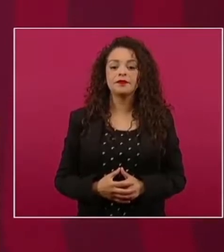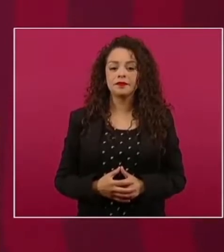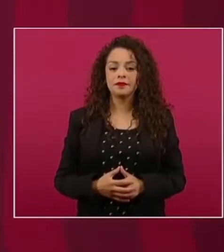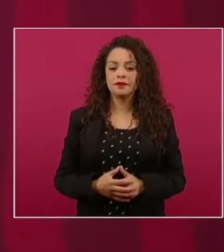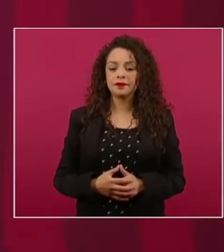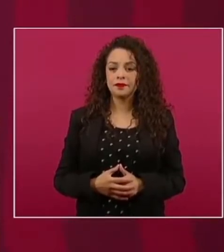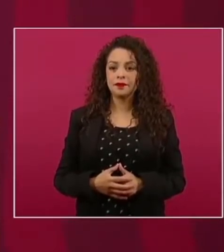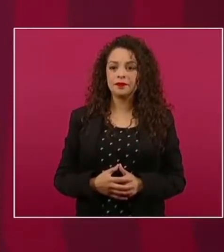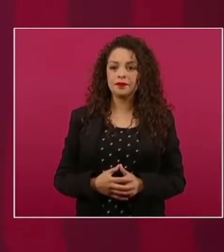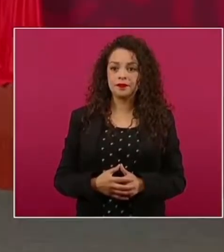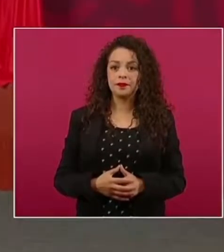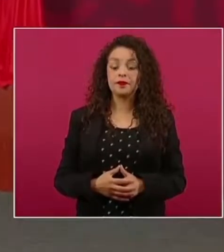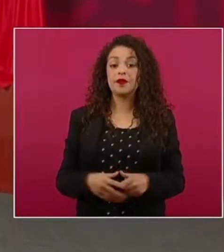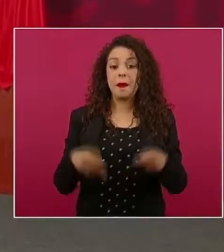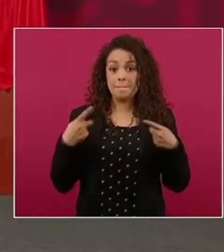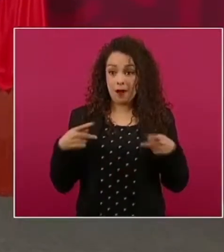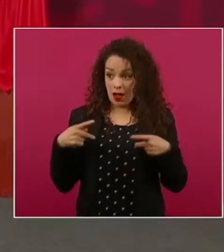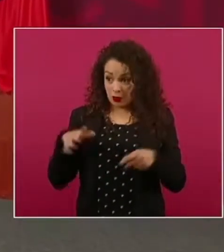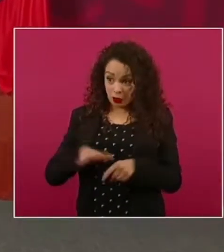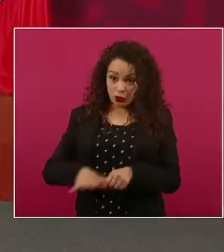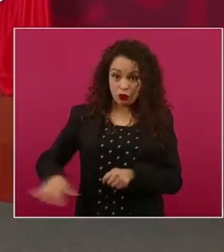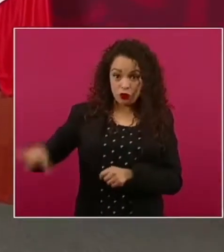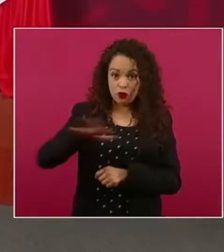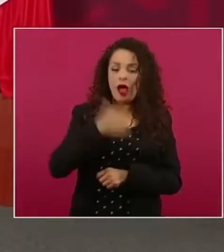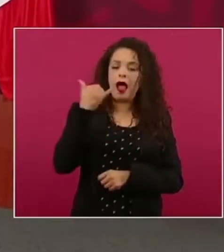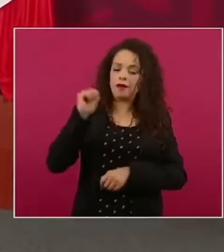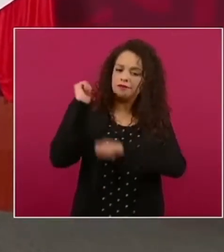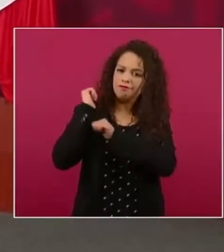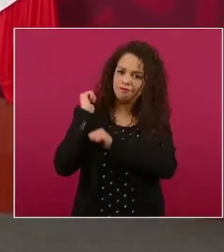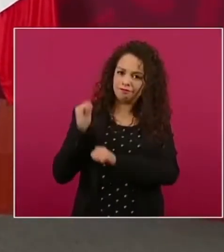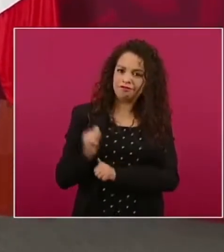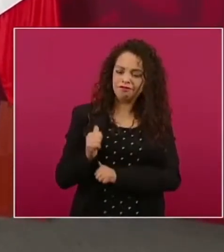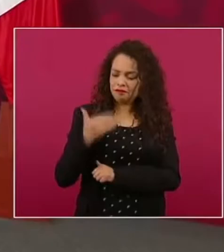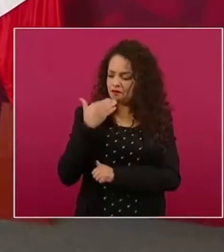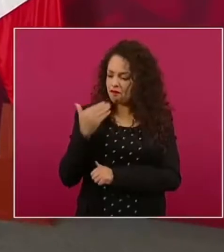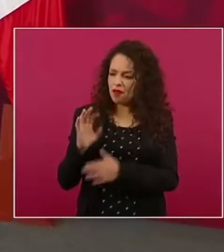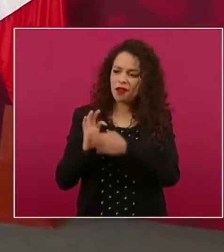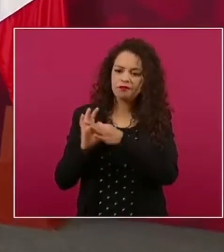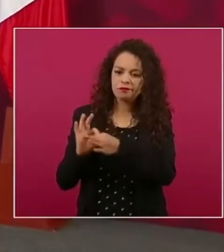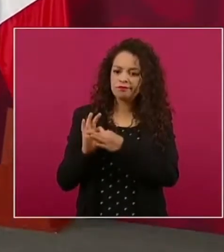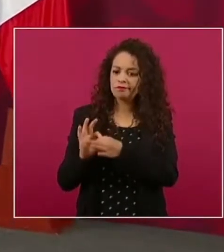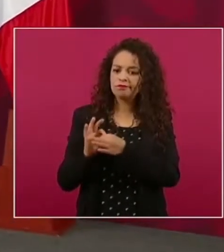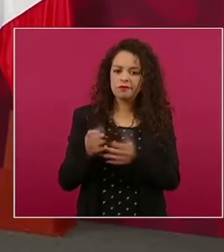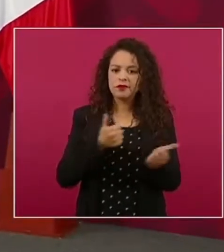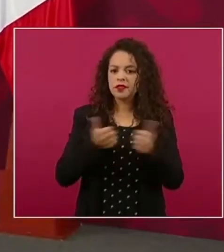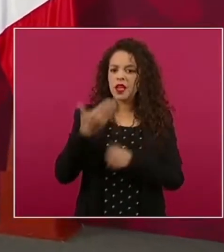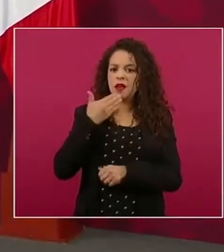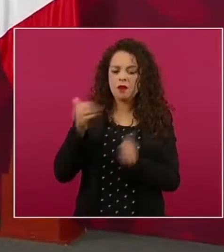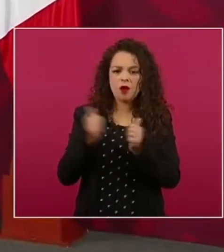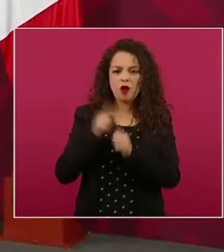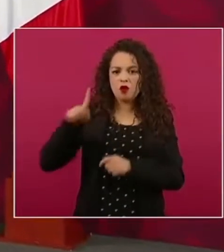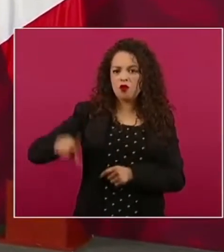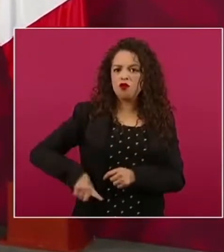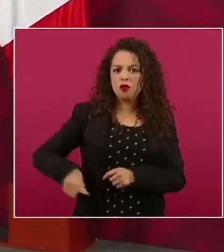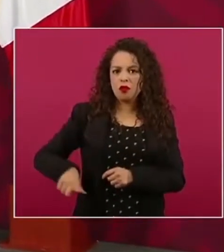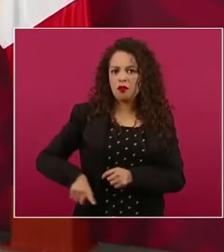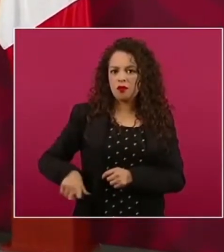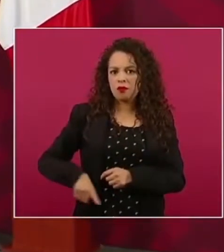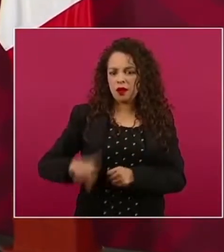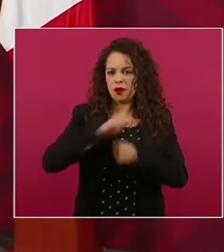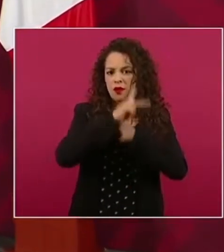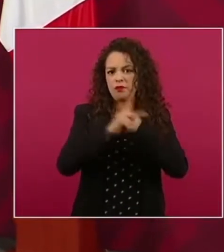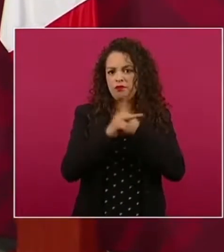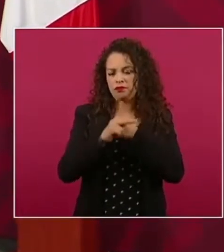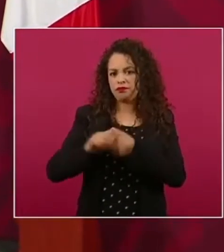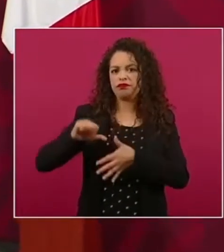tanto la gente como las autoridades. Llevamos muy buenas relaciones con los gobiernos de Centroamérica